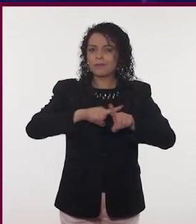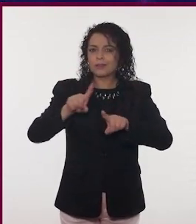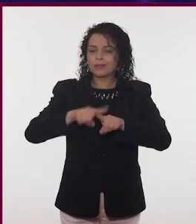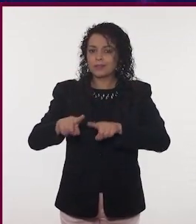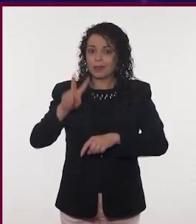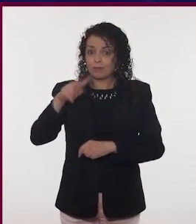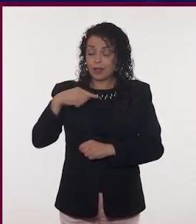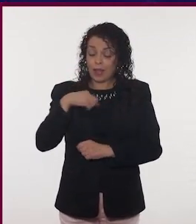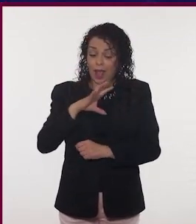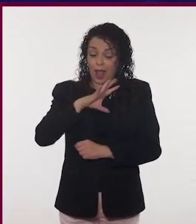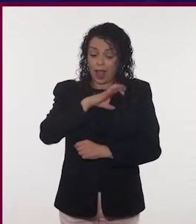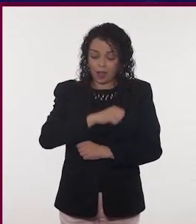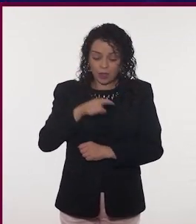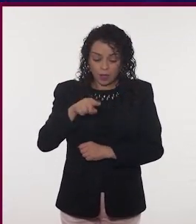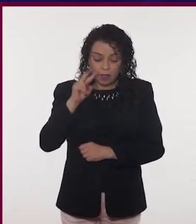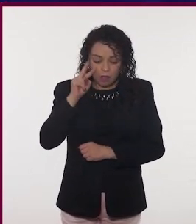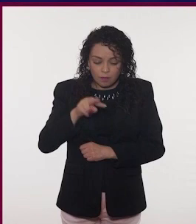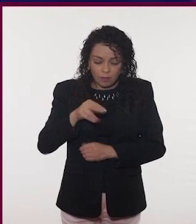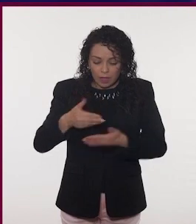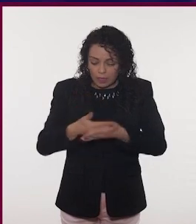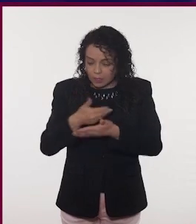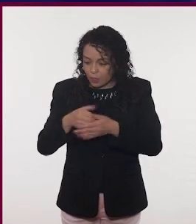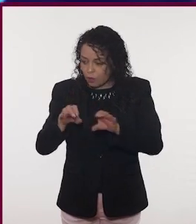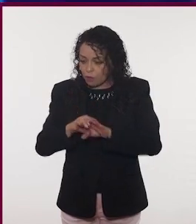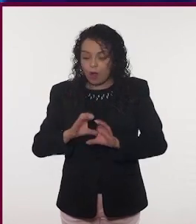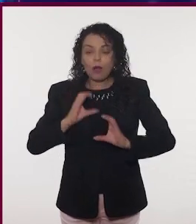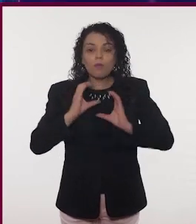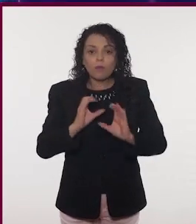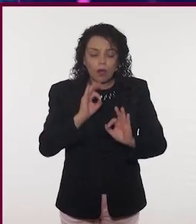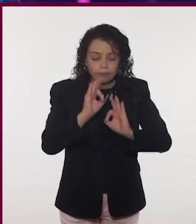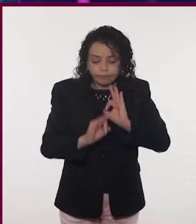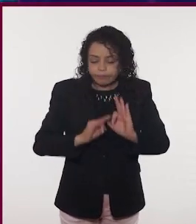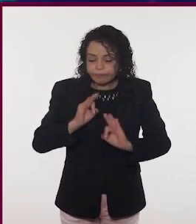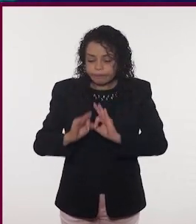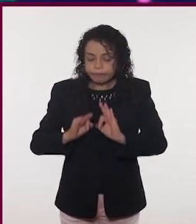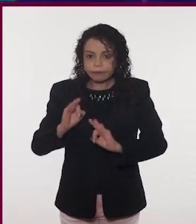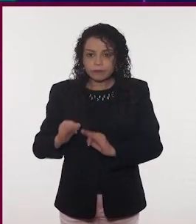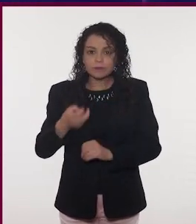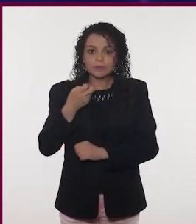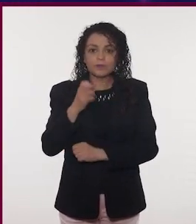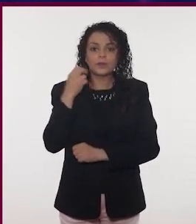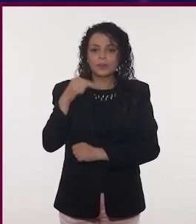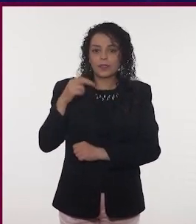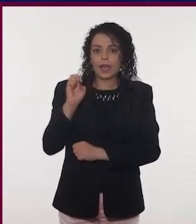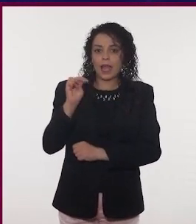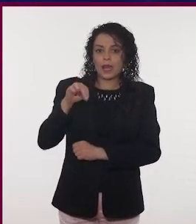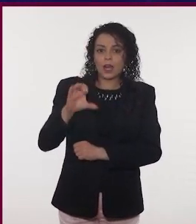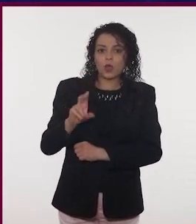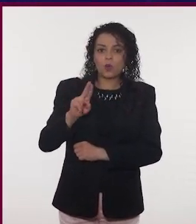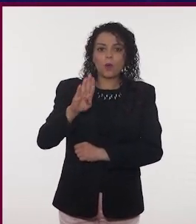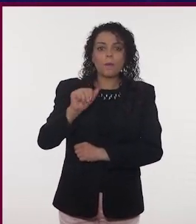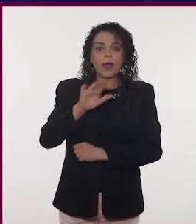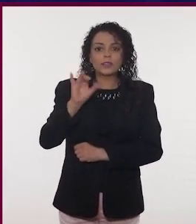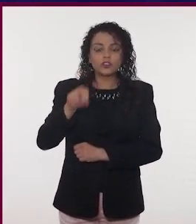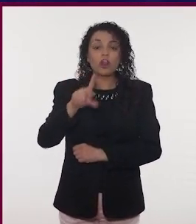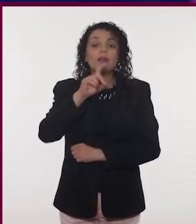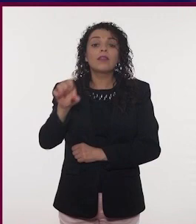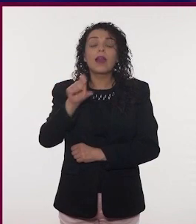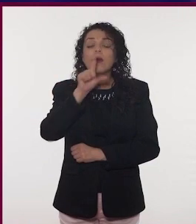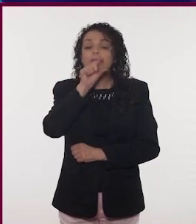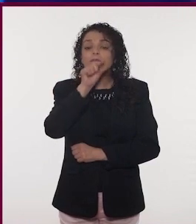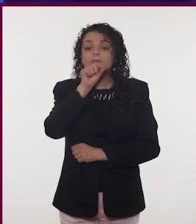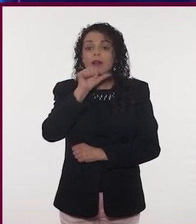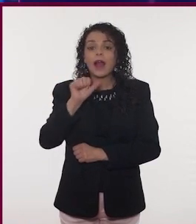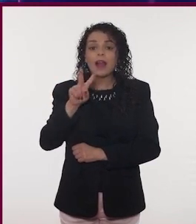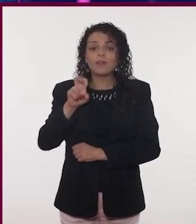gusta mucho la incubación y para mí parte de la pasión que yo tengo es la incubación de aves. Estar en